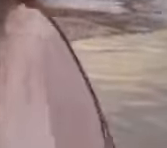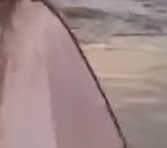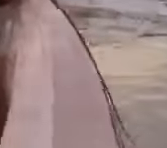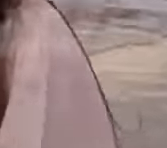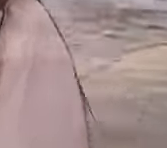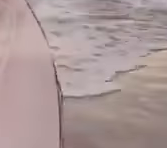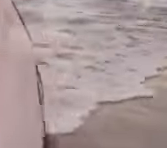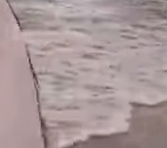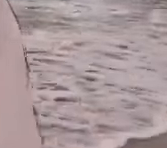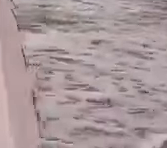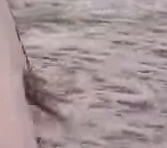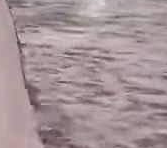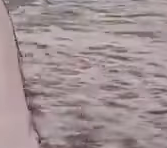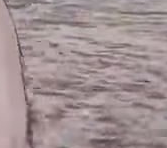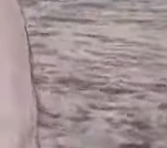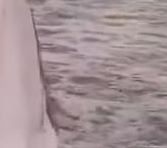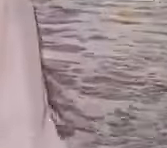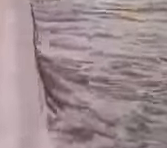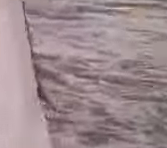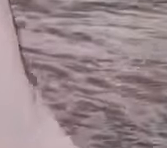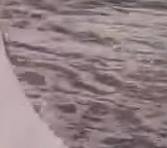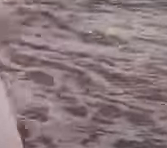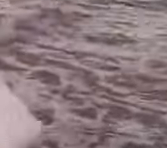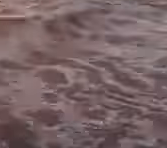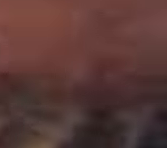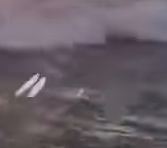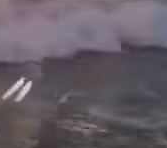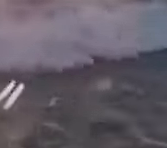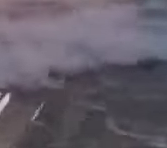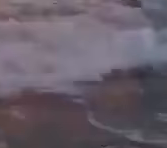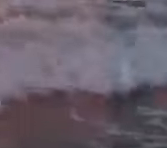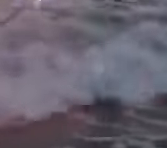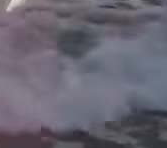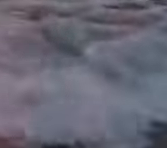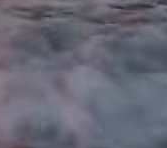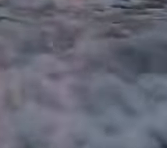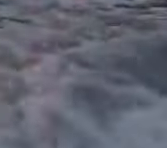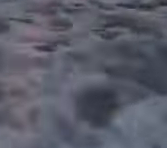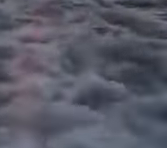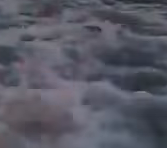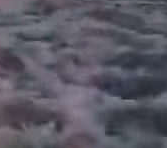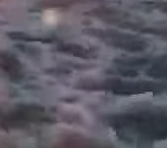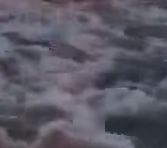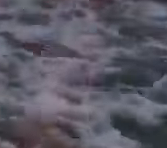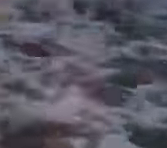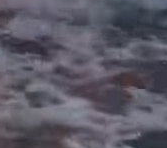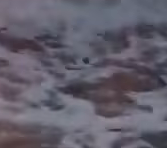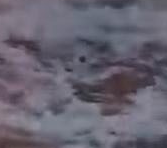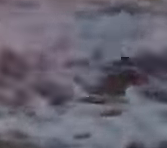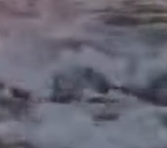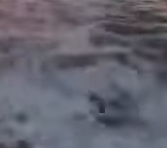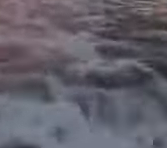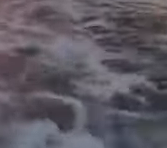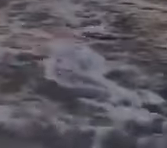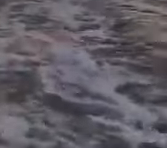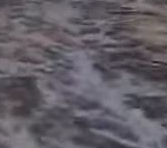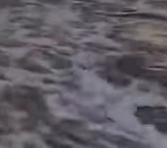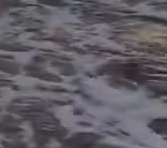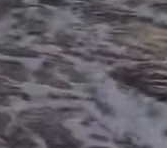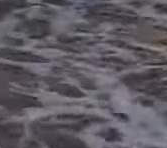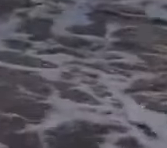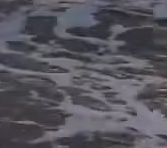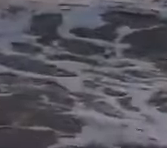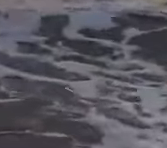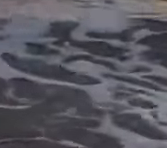me ha dejado ya se ha secado, pero la guardo en un libro que no termino más de